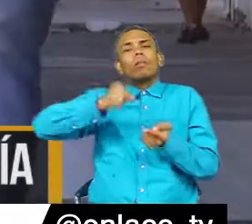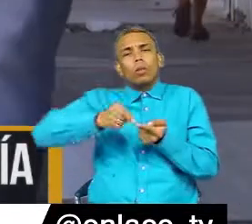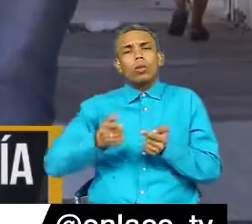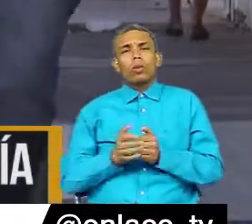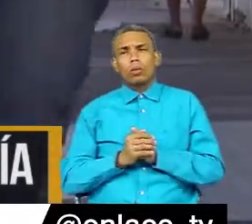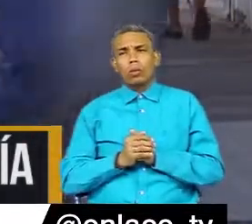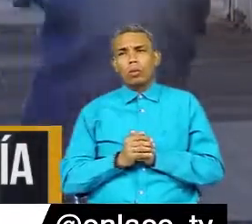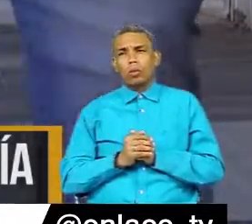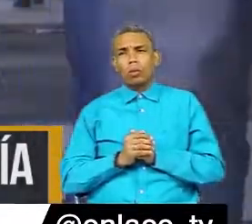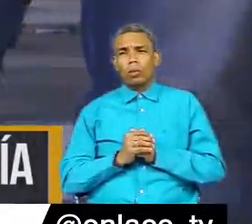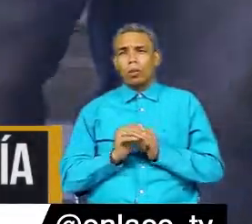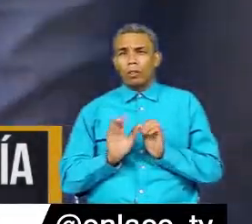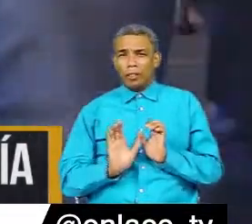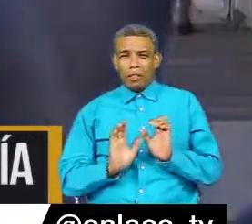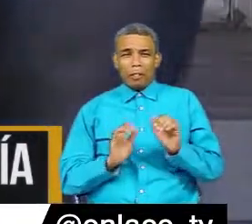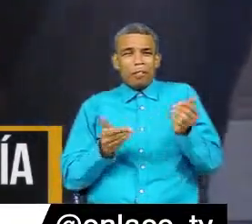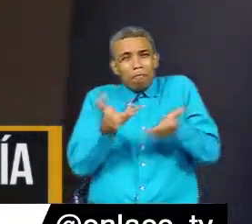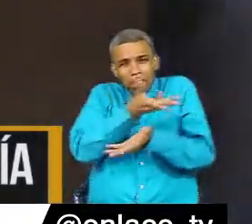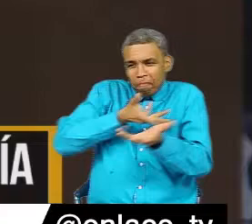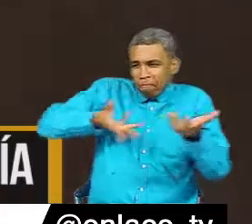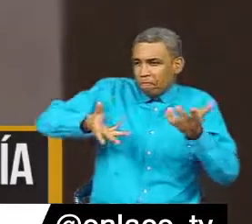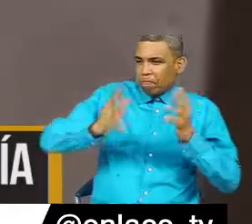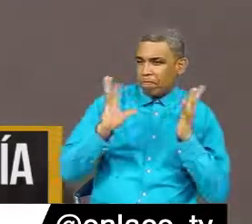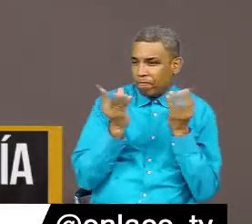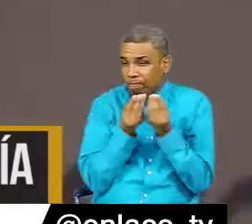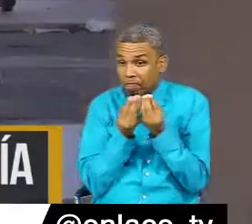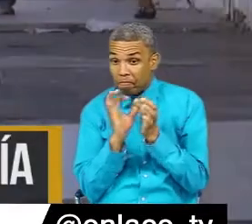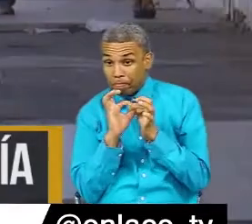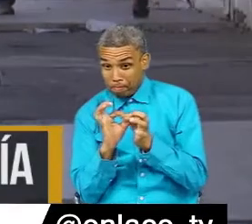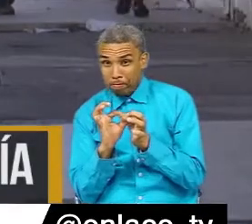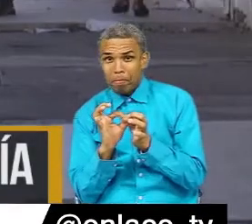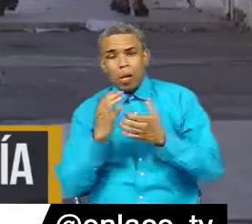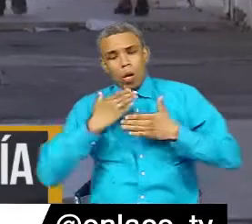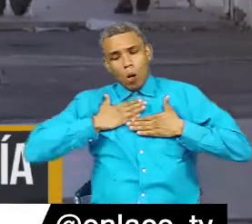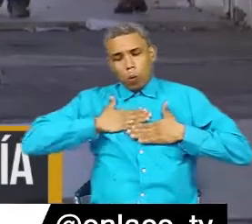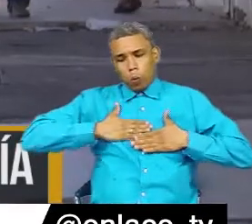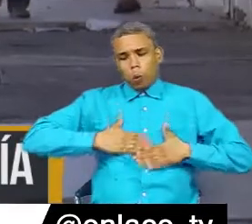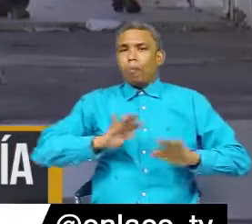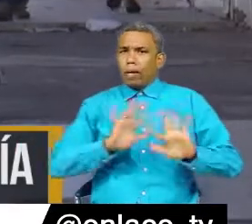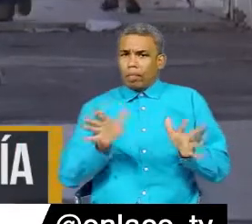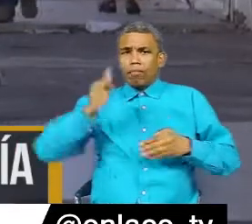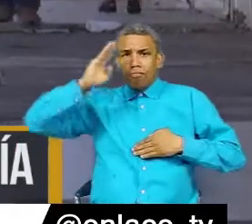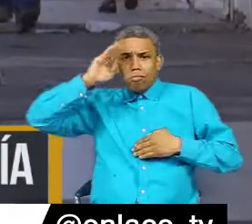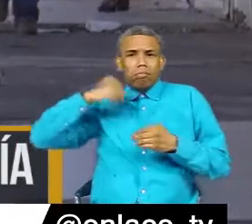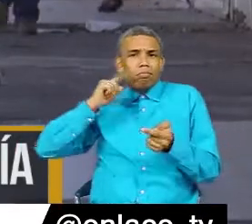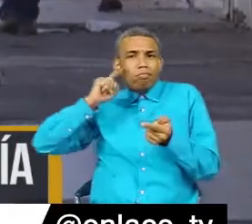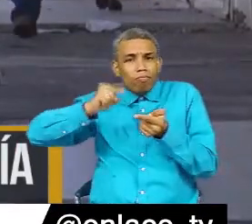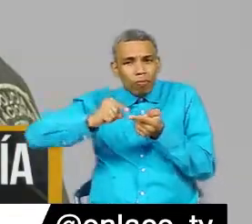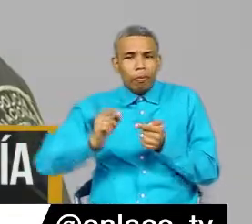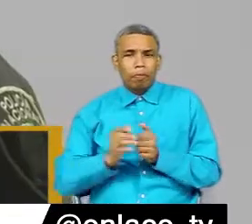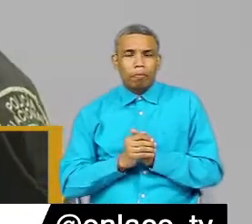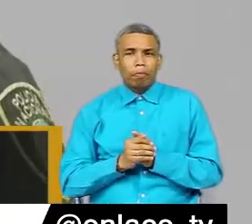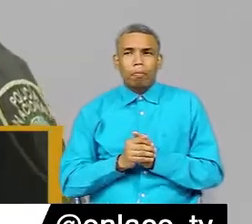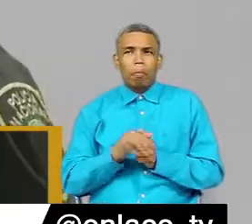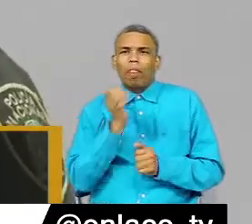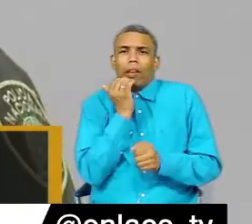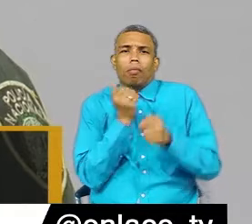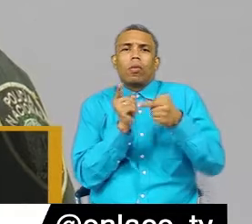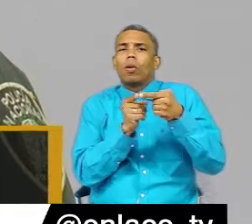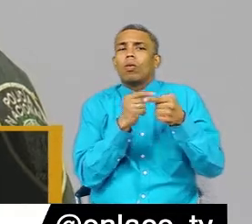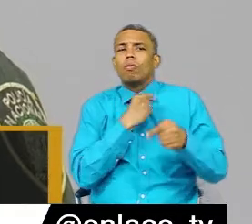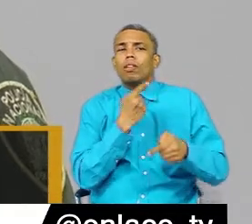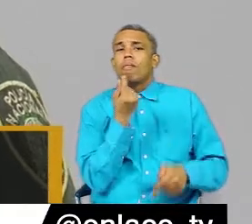comportamientos contrarios a la convivencia ciudadana. Estas medidas correctivas que contempla el código tenemos de tipo pecuniario como multas y